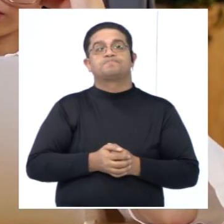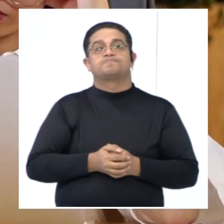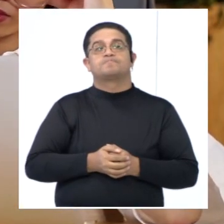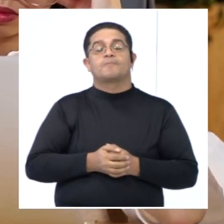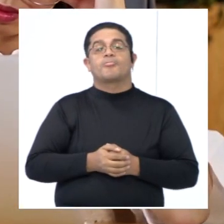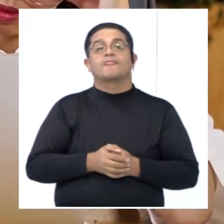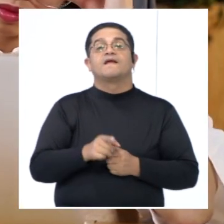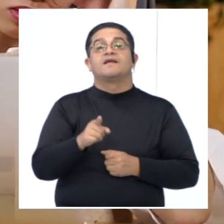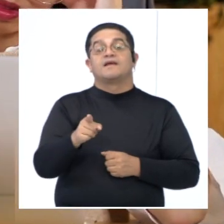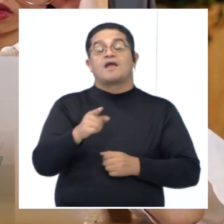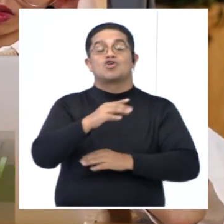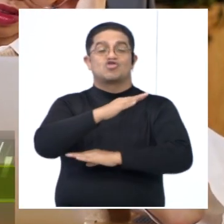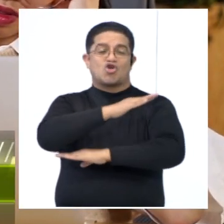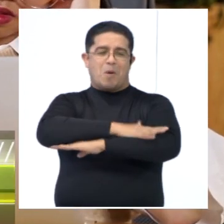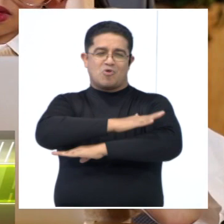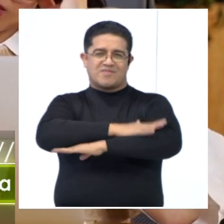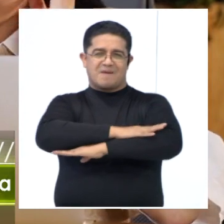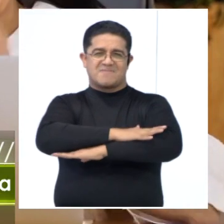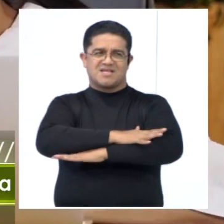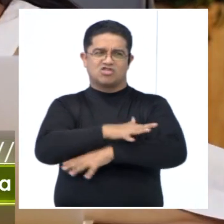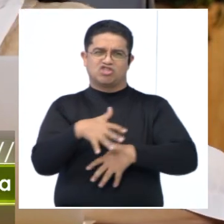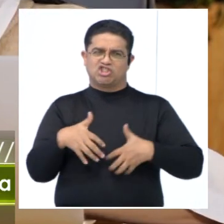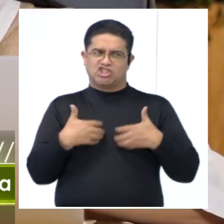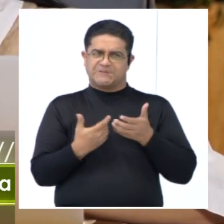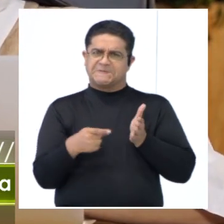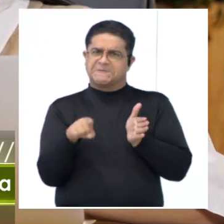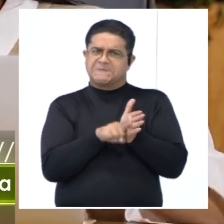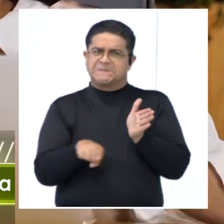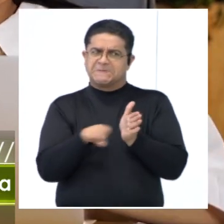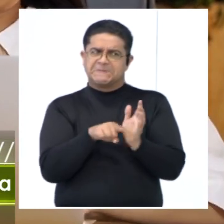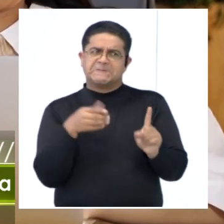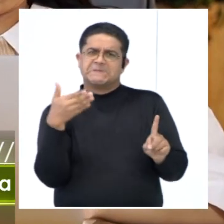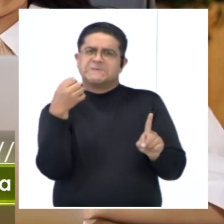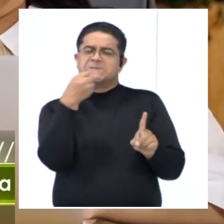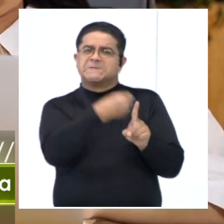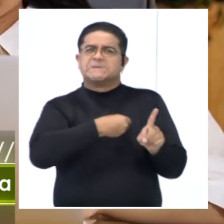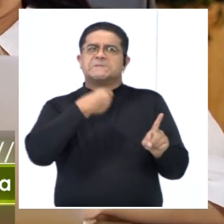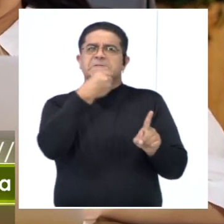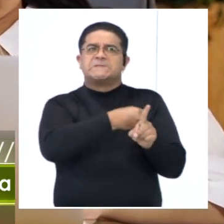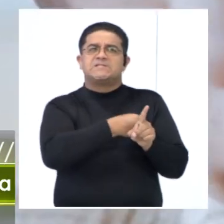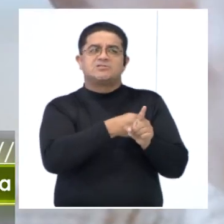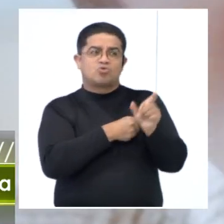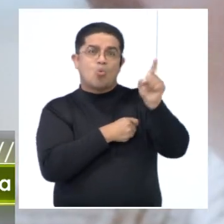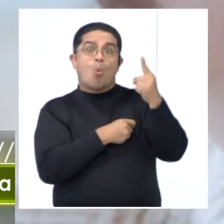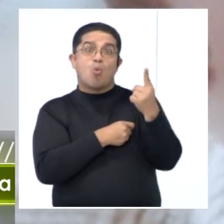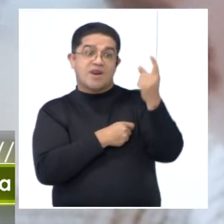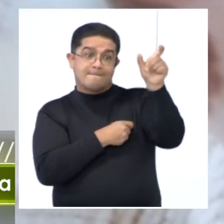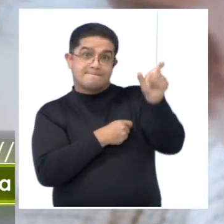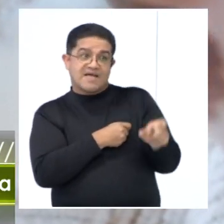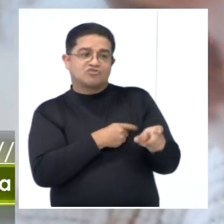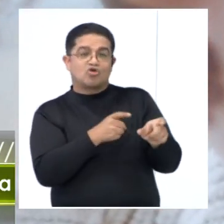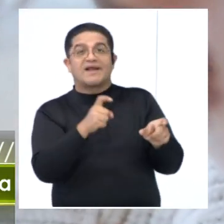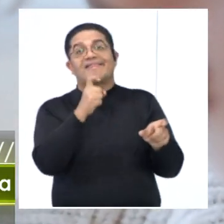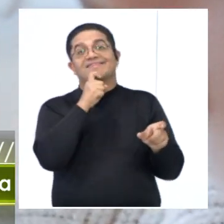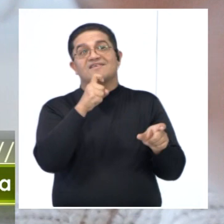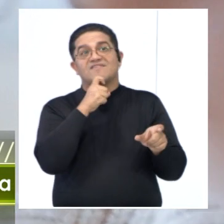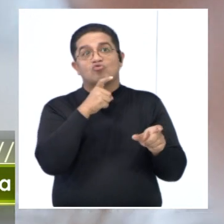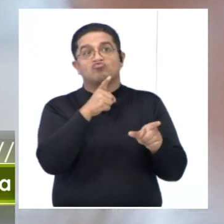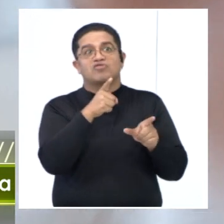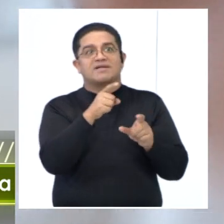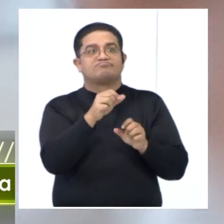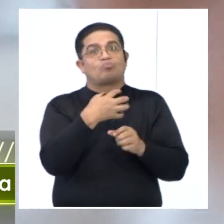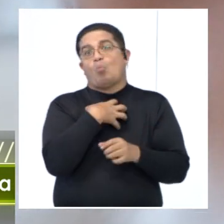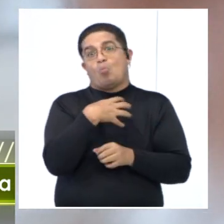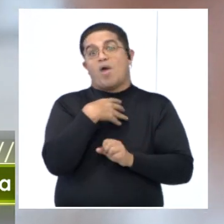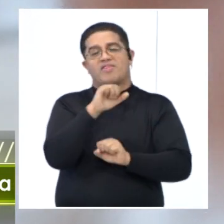Caracterizado por un comportamiento agresivo, repetido, intencionado y dirigido hacia una persona que tiene dificultades para defenderse,